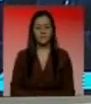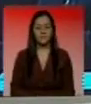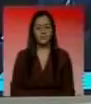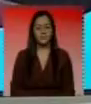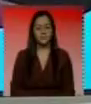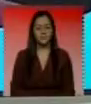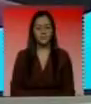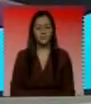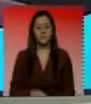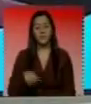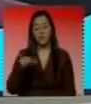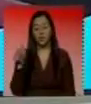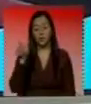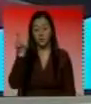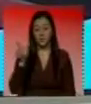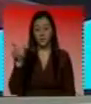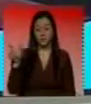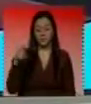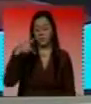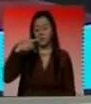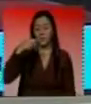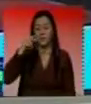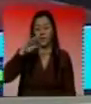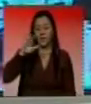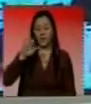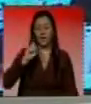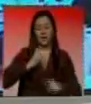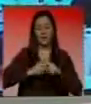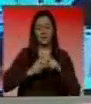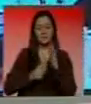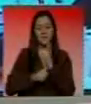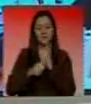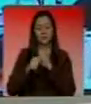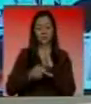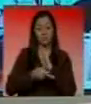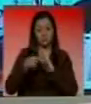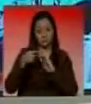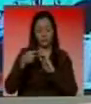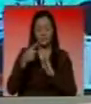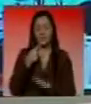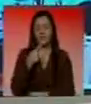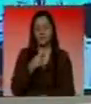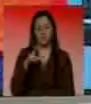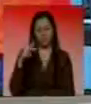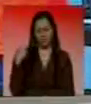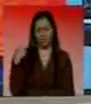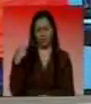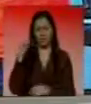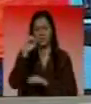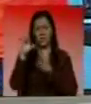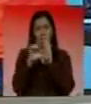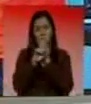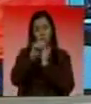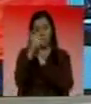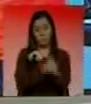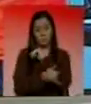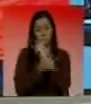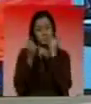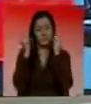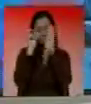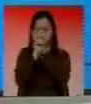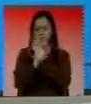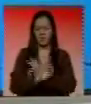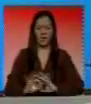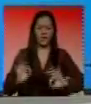y carlos pareja negó tener empresas en paraísos fiscales el ex ministro de hidrocarburos compareció ante la comisión legislativa